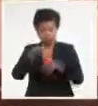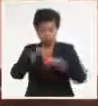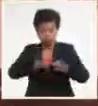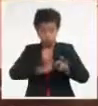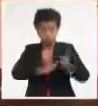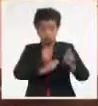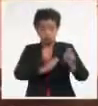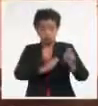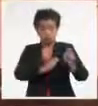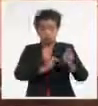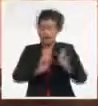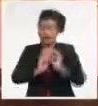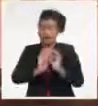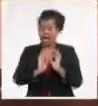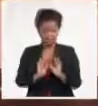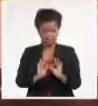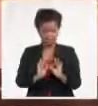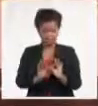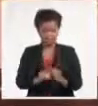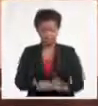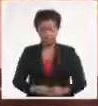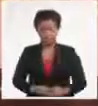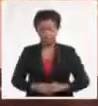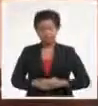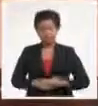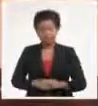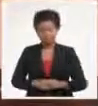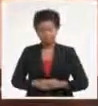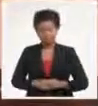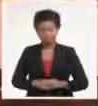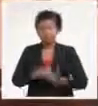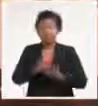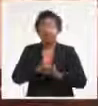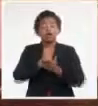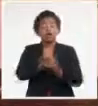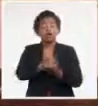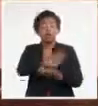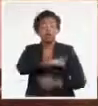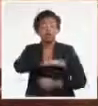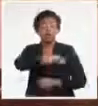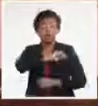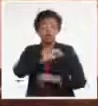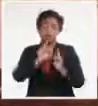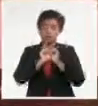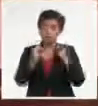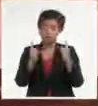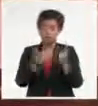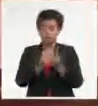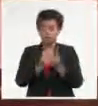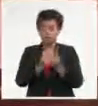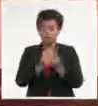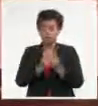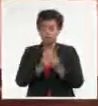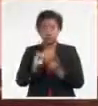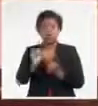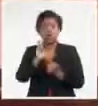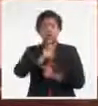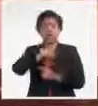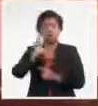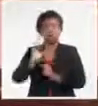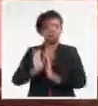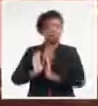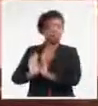hizo al lado de los humildes y por los humildes, y no deja a